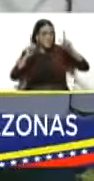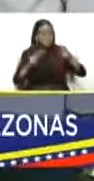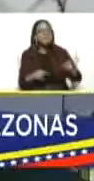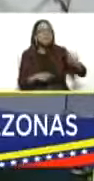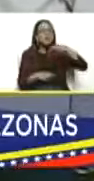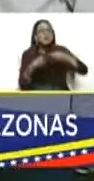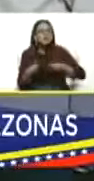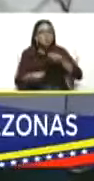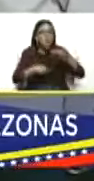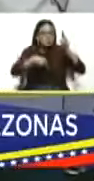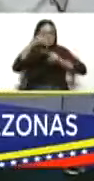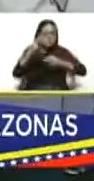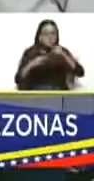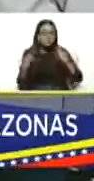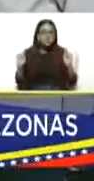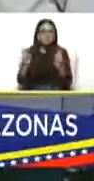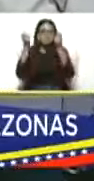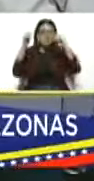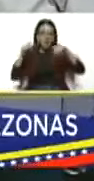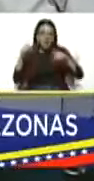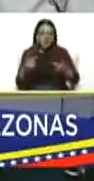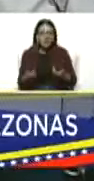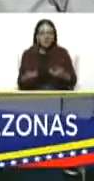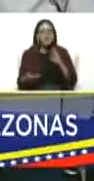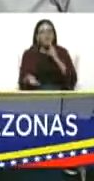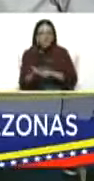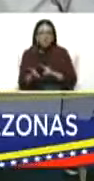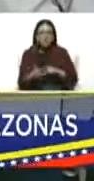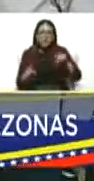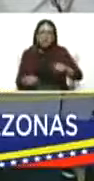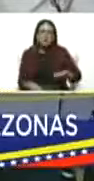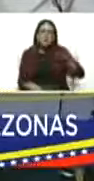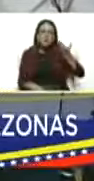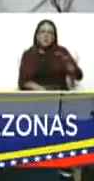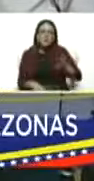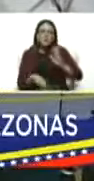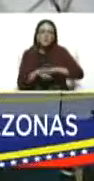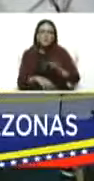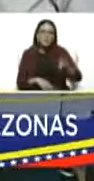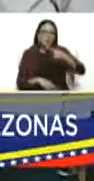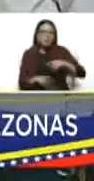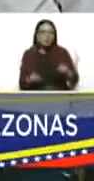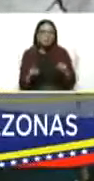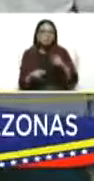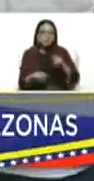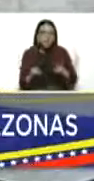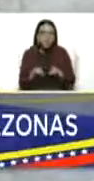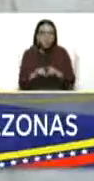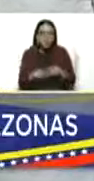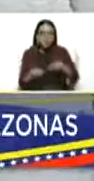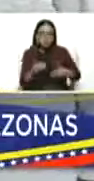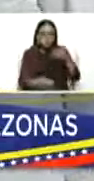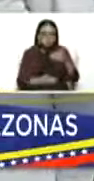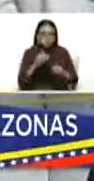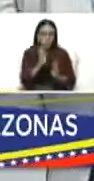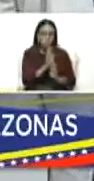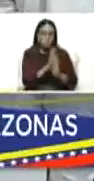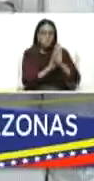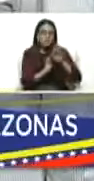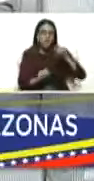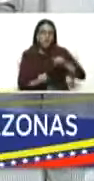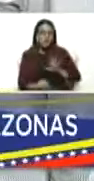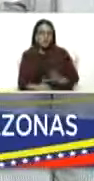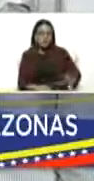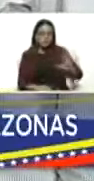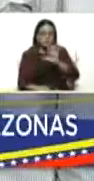idea. Esto viene a representar un importante avance para la familia amazonense, ya que los pacientes que